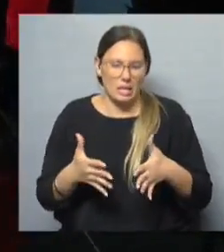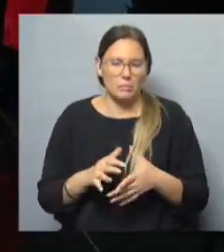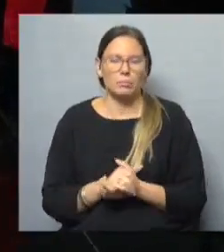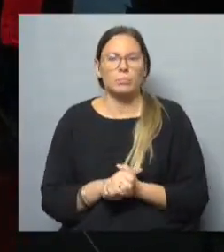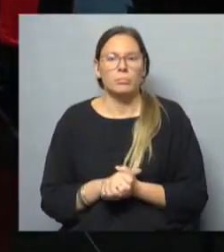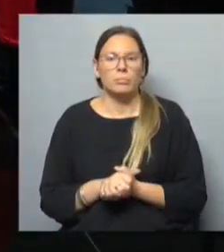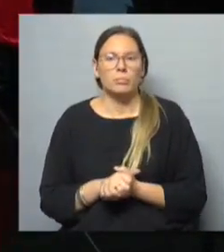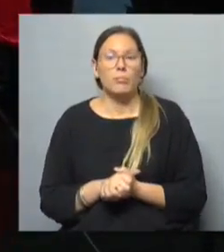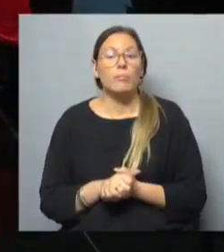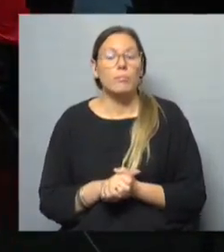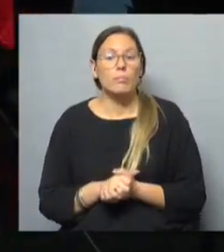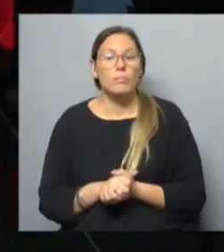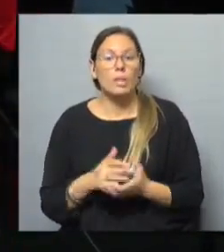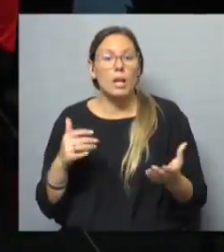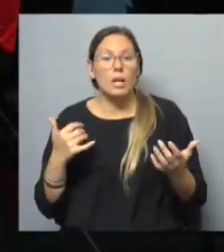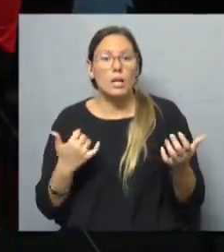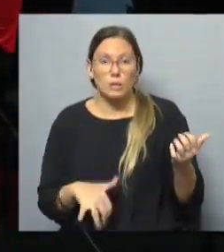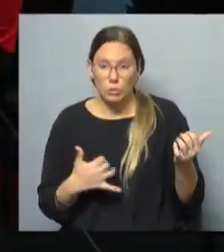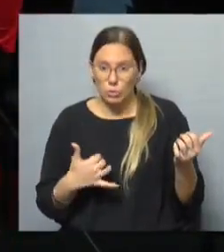hablando. Pero tocamos. No, o sea,